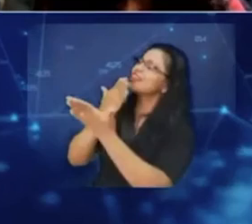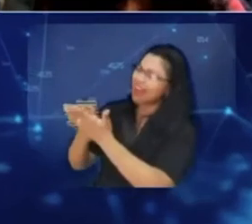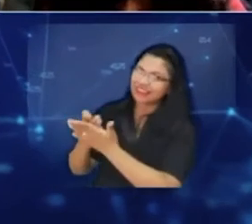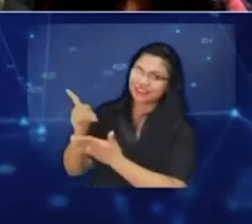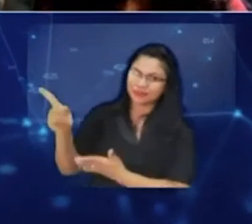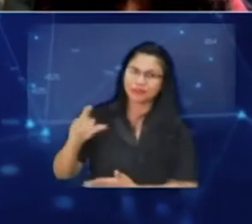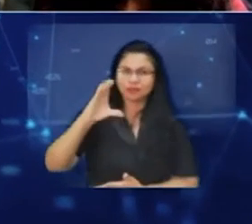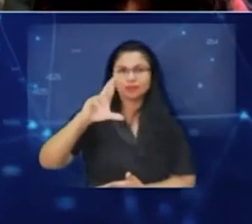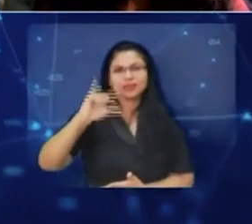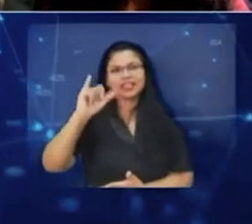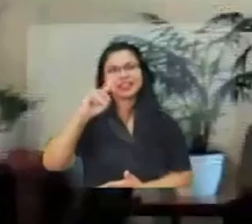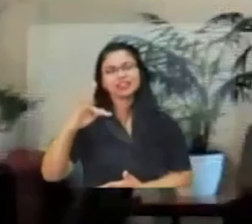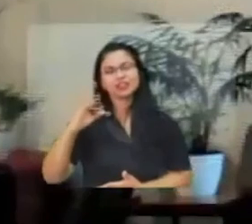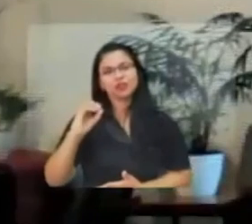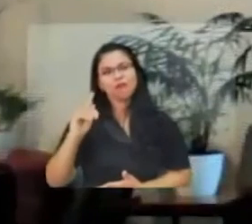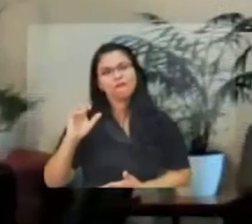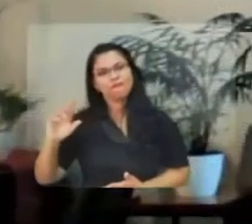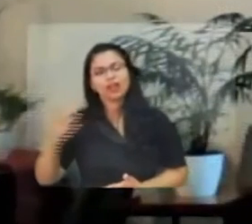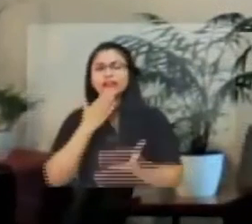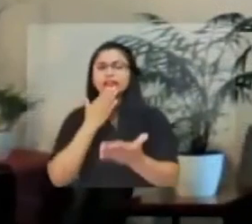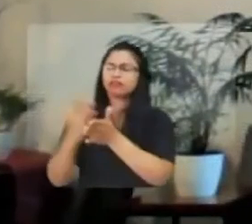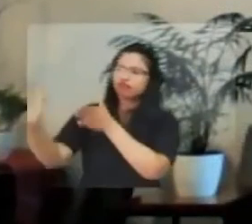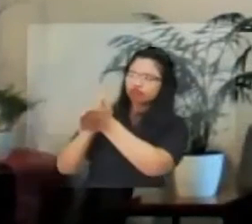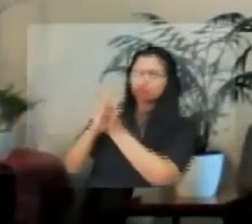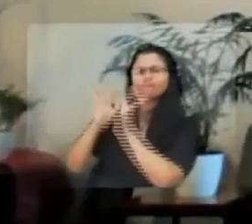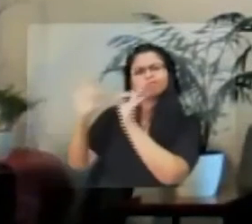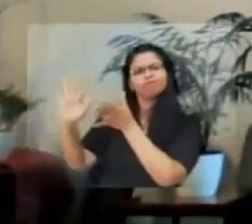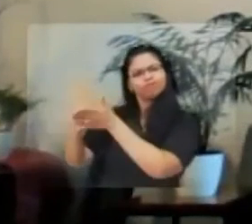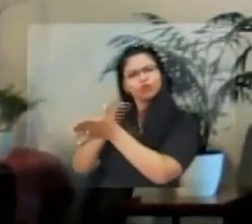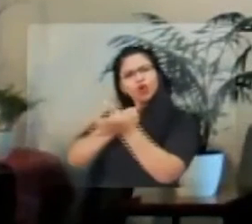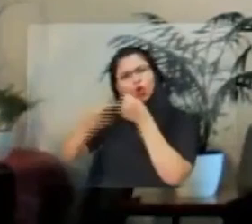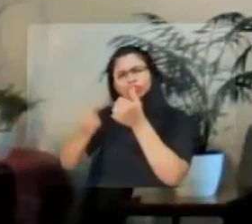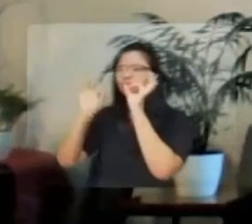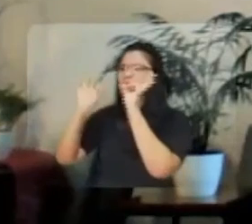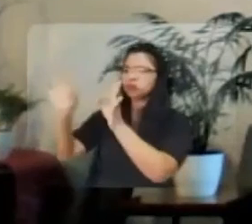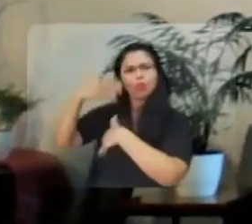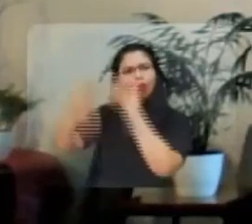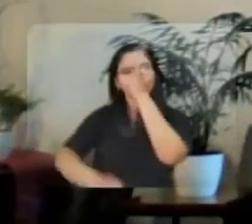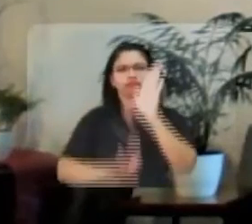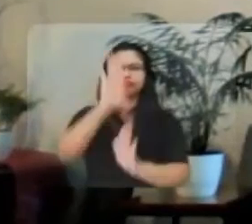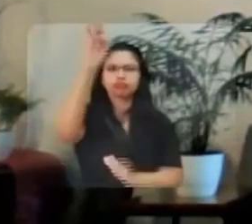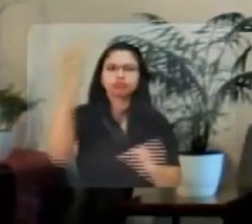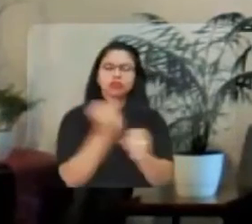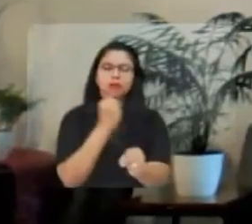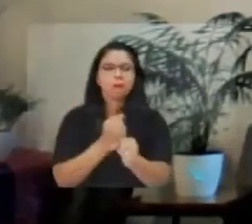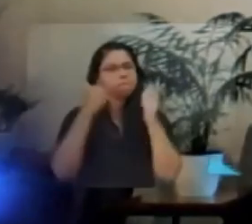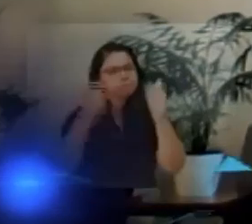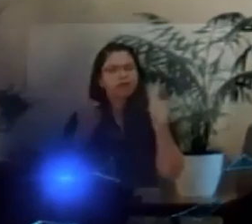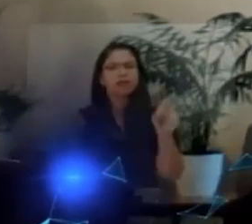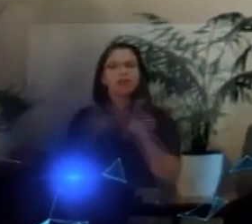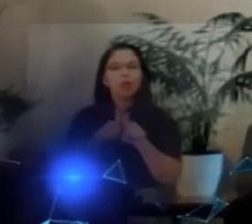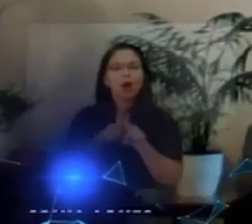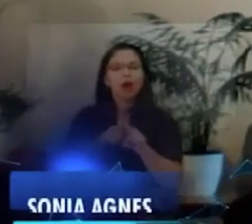verdad que son muy buenas noticias que estén avanzando luego del proceso de concurso y esto que